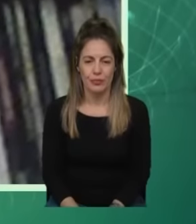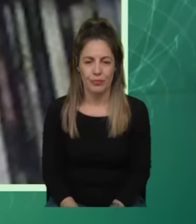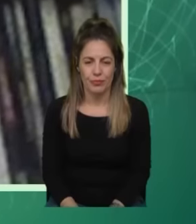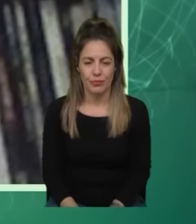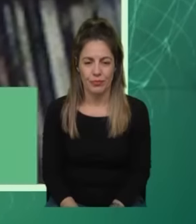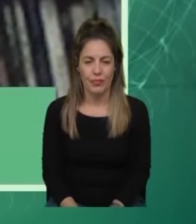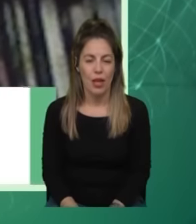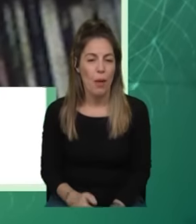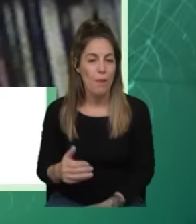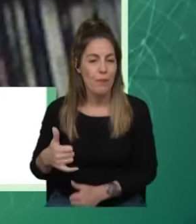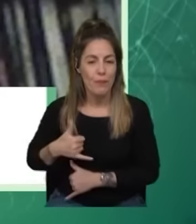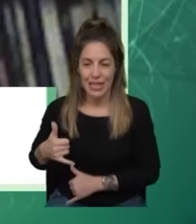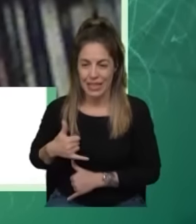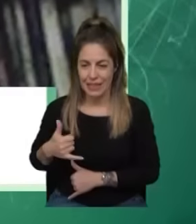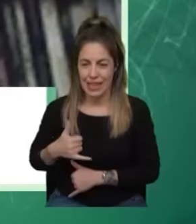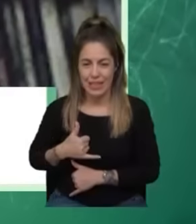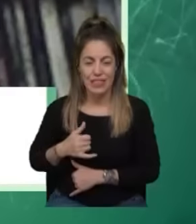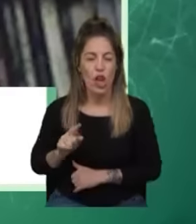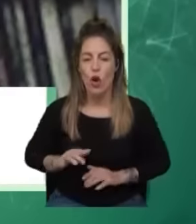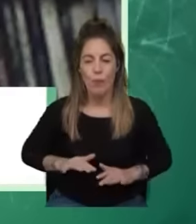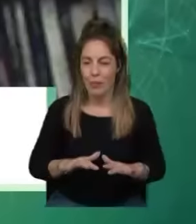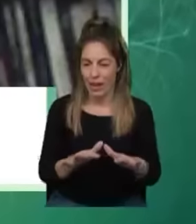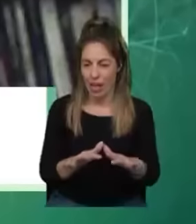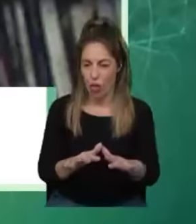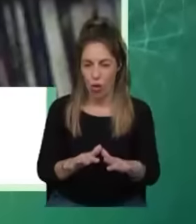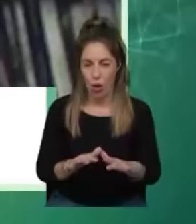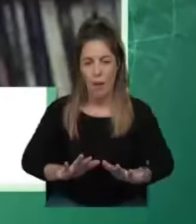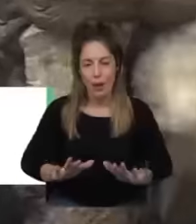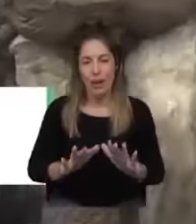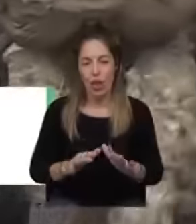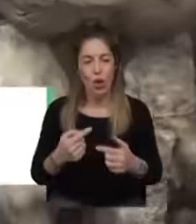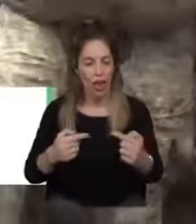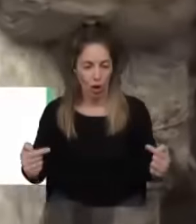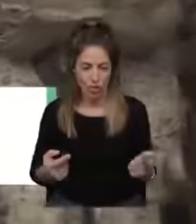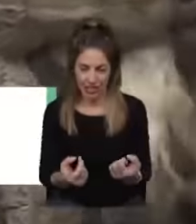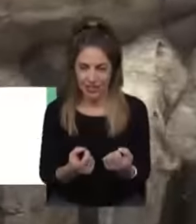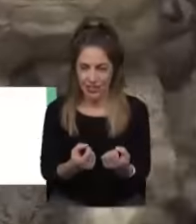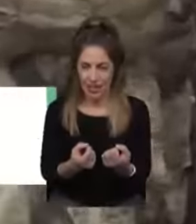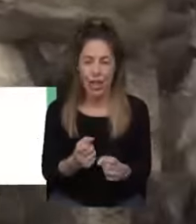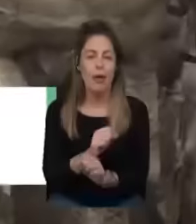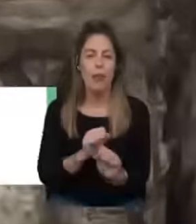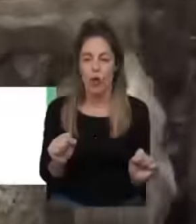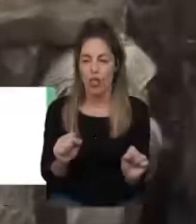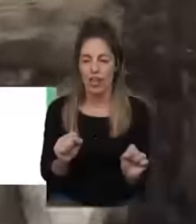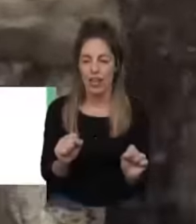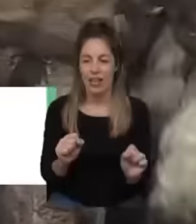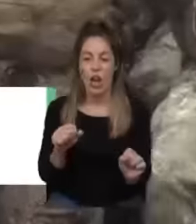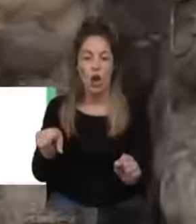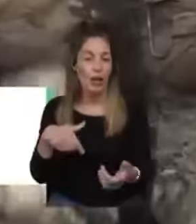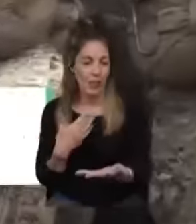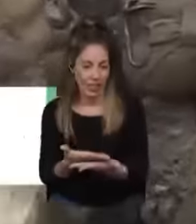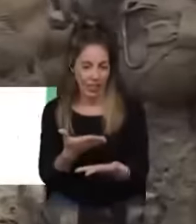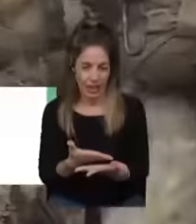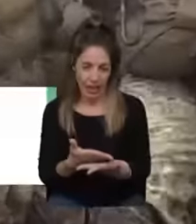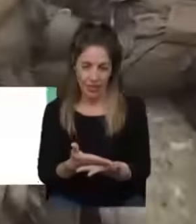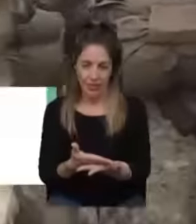Los militares no están preparados, ni formados, ni equipados para lo que él plantea,